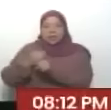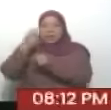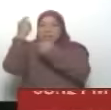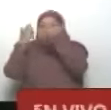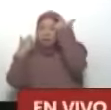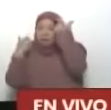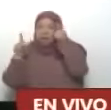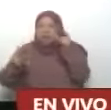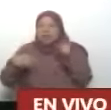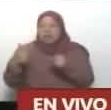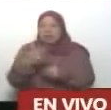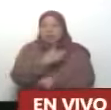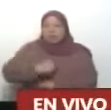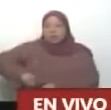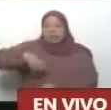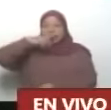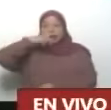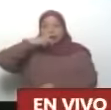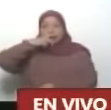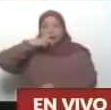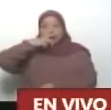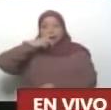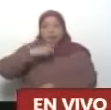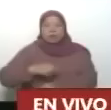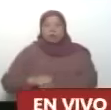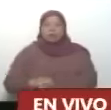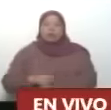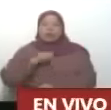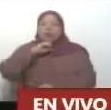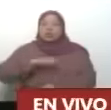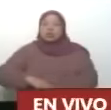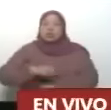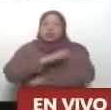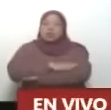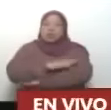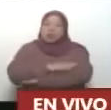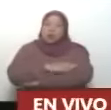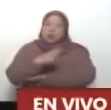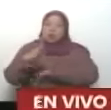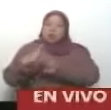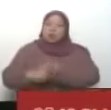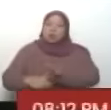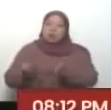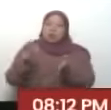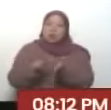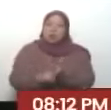a pie, Nicolás Maduro Moro. Posición histórica, fue aprobada por el